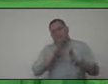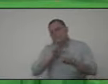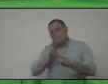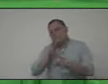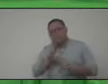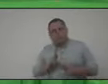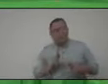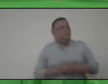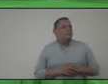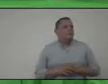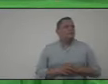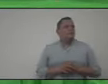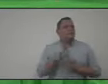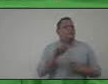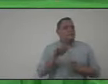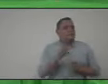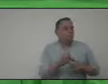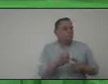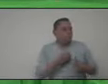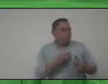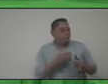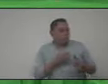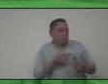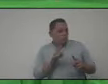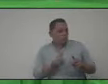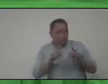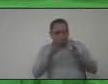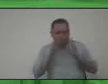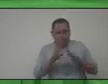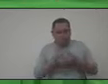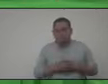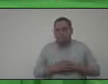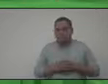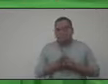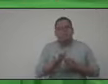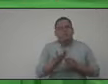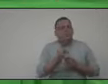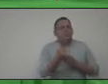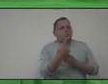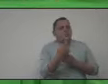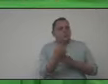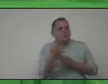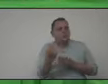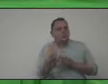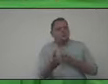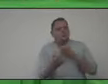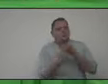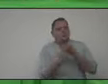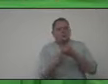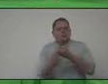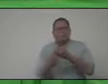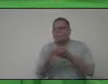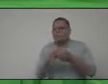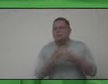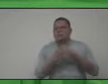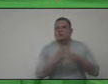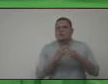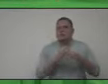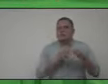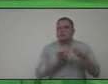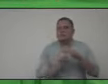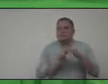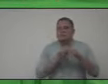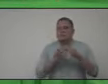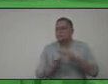el uno es la oportunidad de las consultas que tienen los pacientes represados en